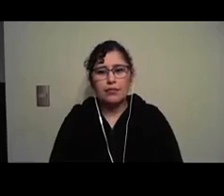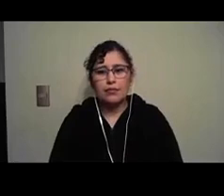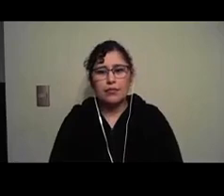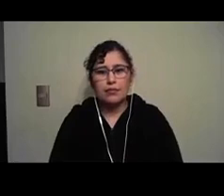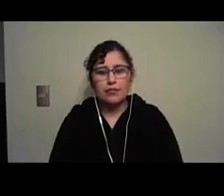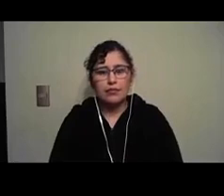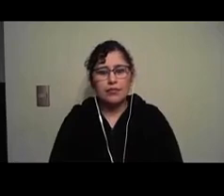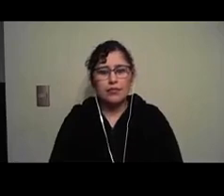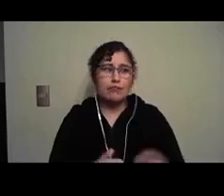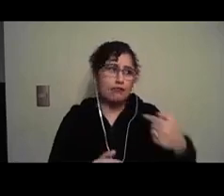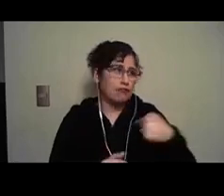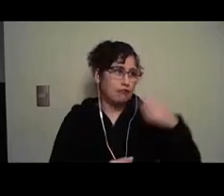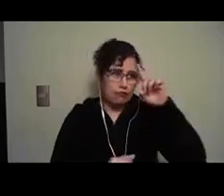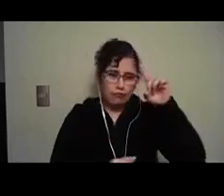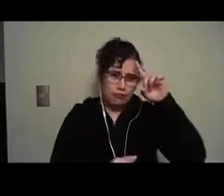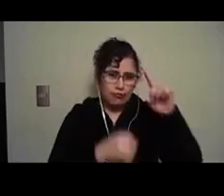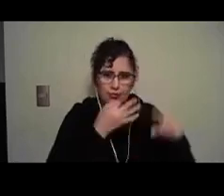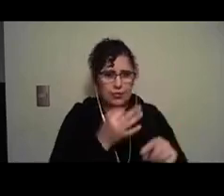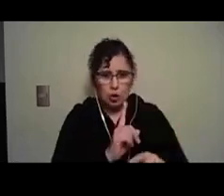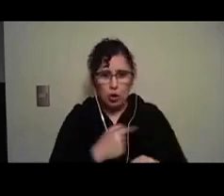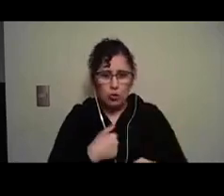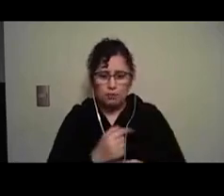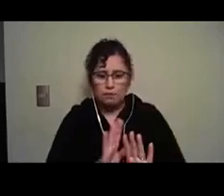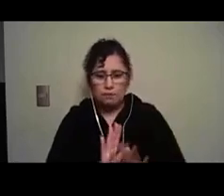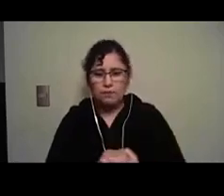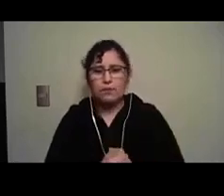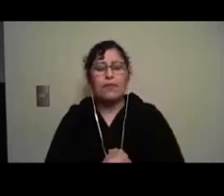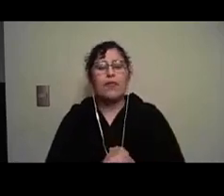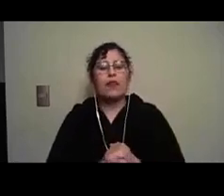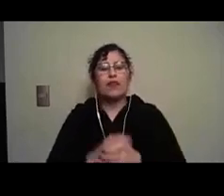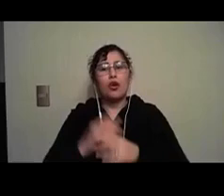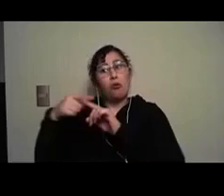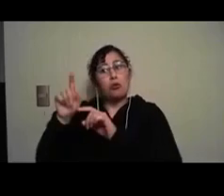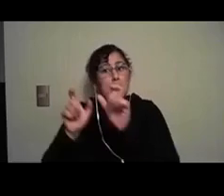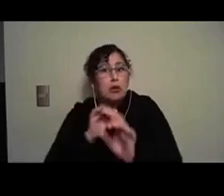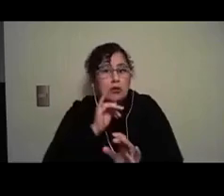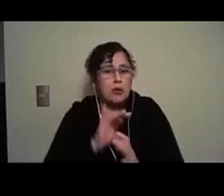Yo no, profe. No sé, alguien Ahora, más. en general,